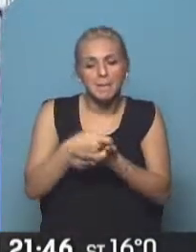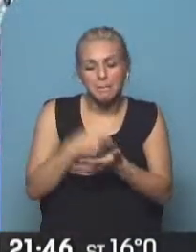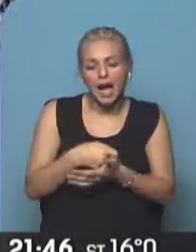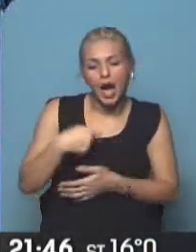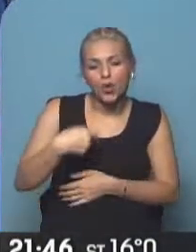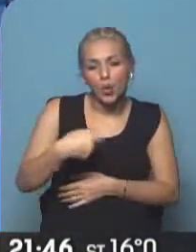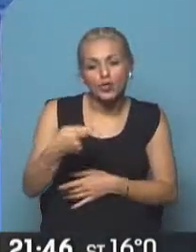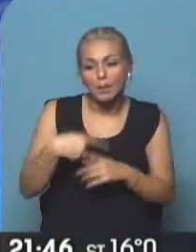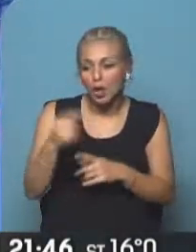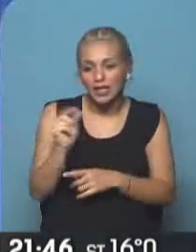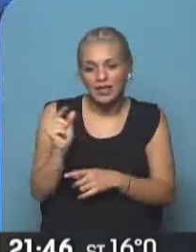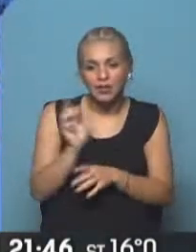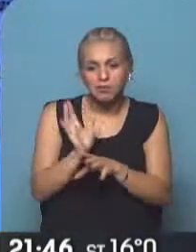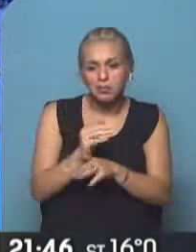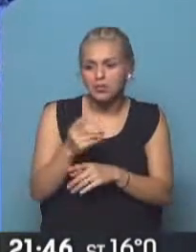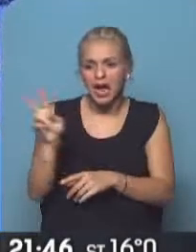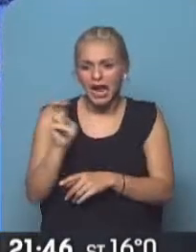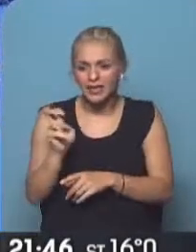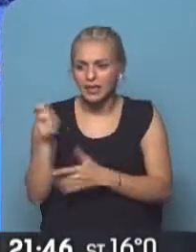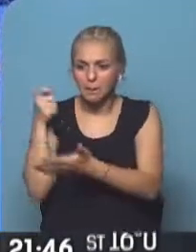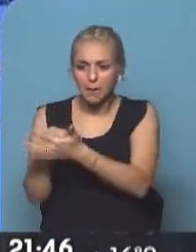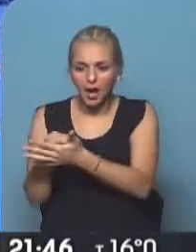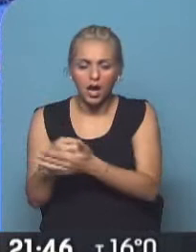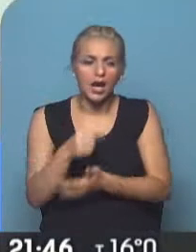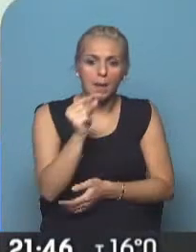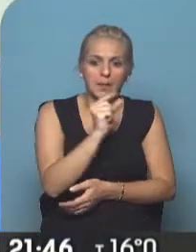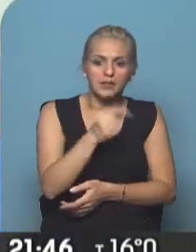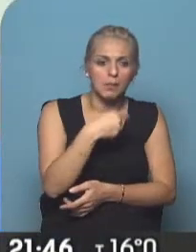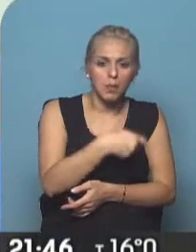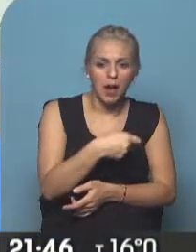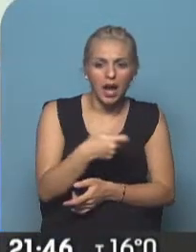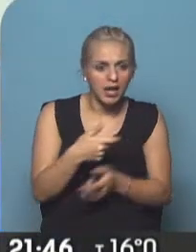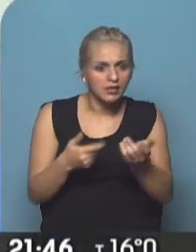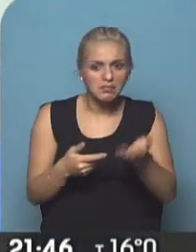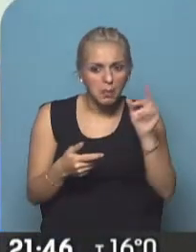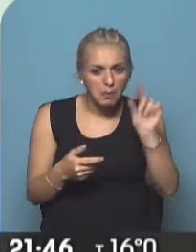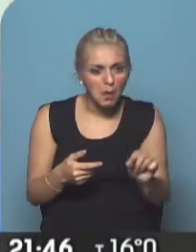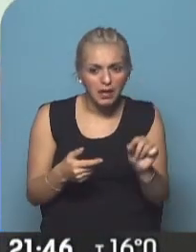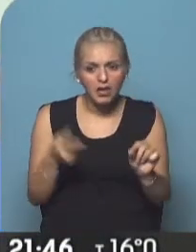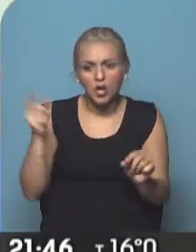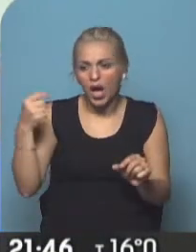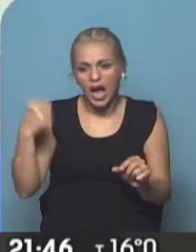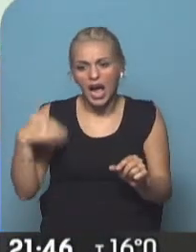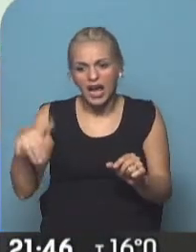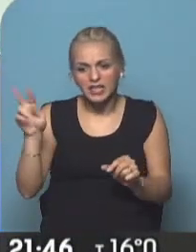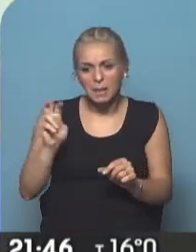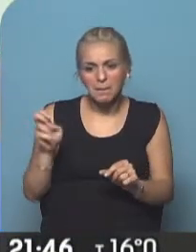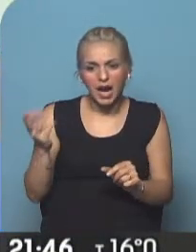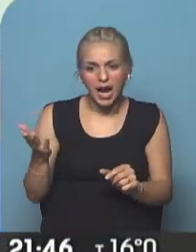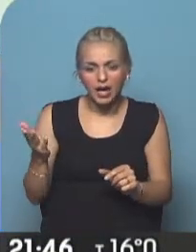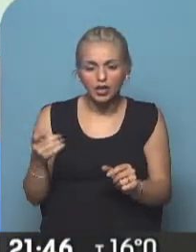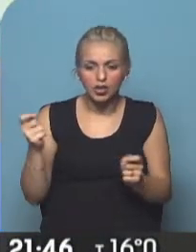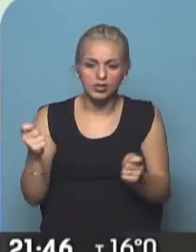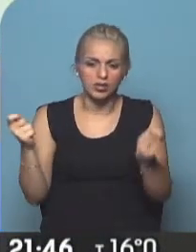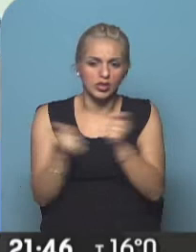incluso que requiere que están pagando acá si la inflación aumenta que es la preocupación de la gente no puede